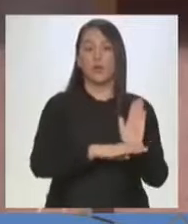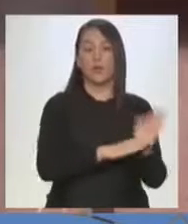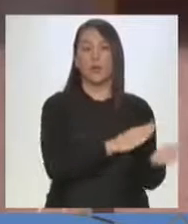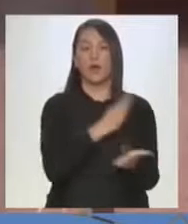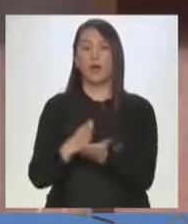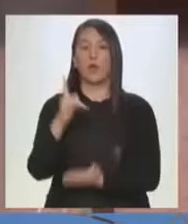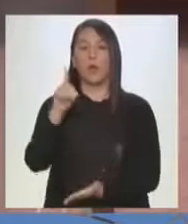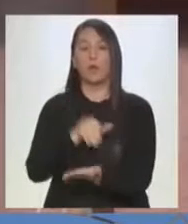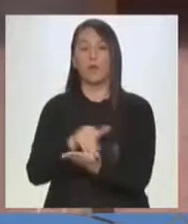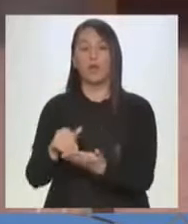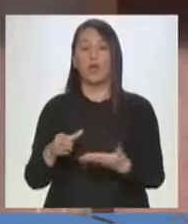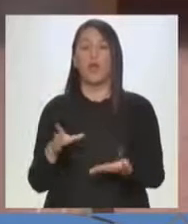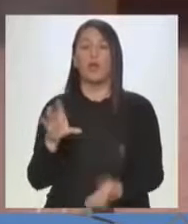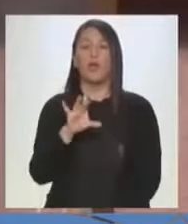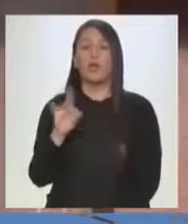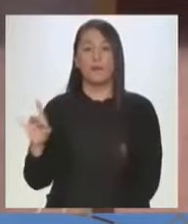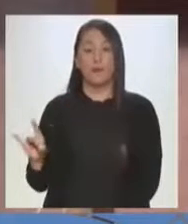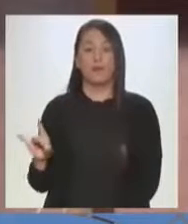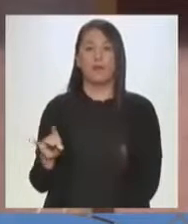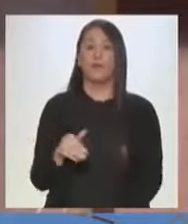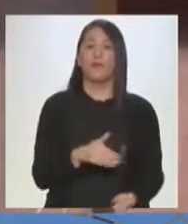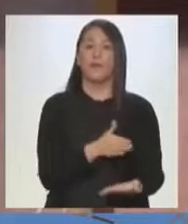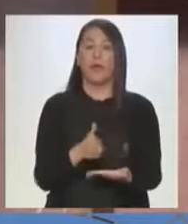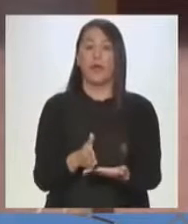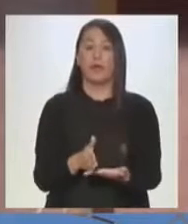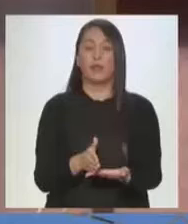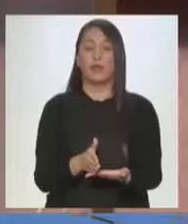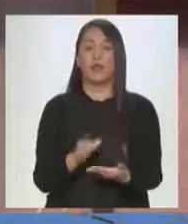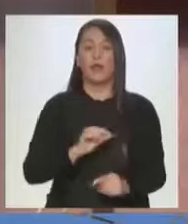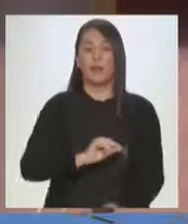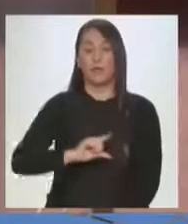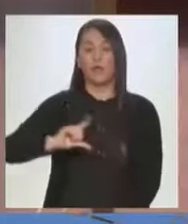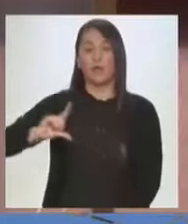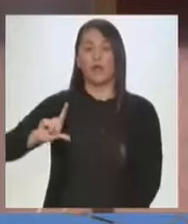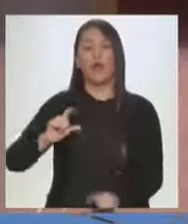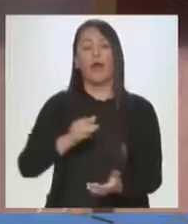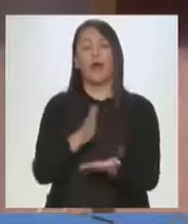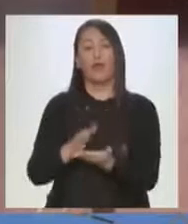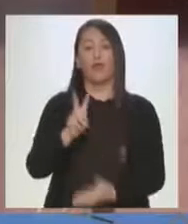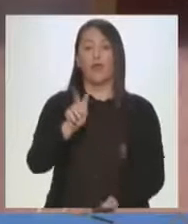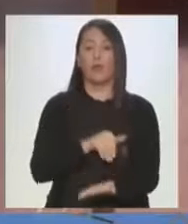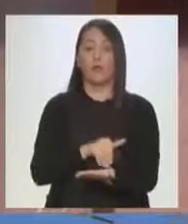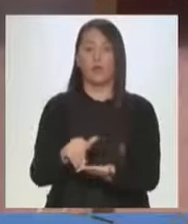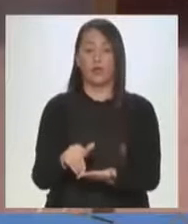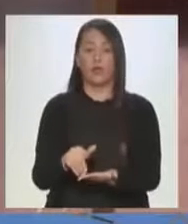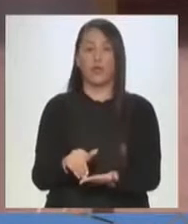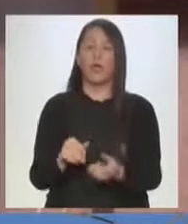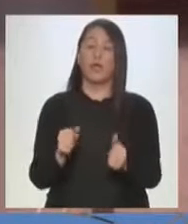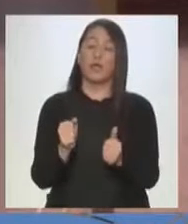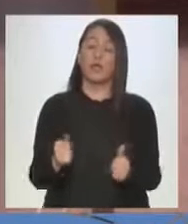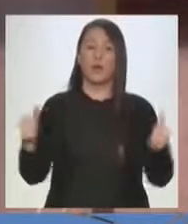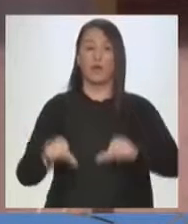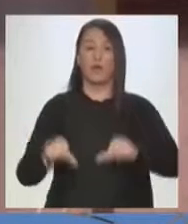1.500.000 y en forma decreciente para personas con ingresos por hasta 2.000.000 de pesos. Además, se establece un requisito de caída de ingresos de al menos